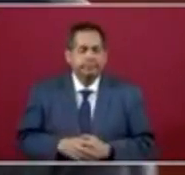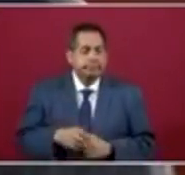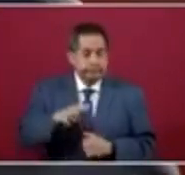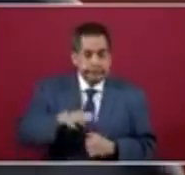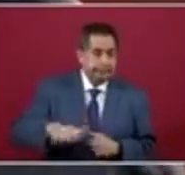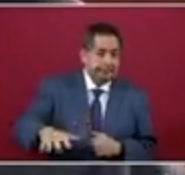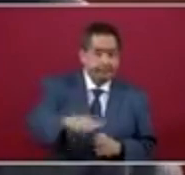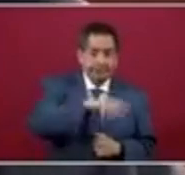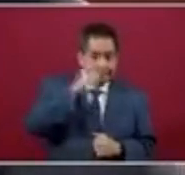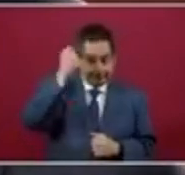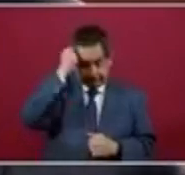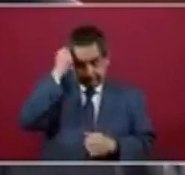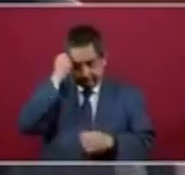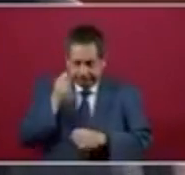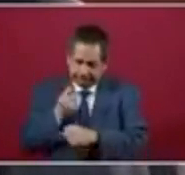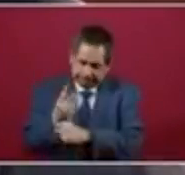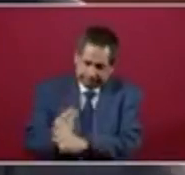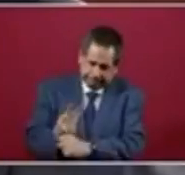rehabilitar